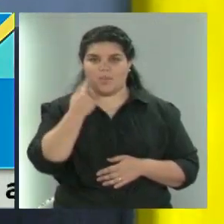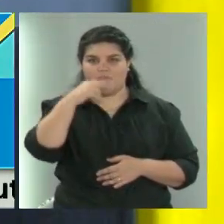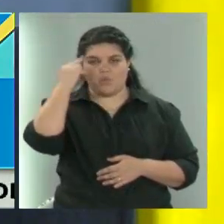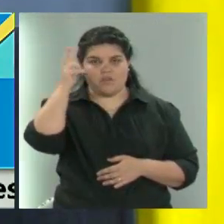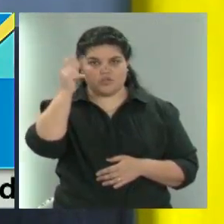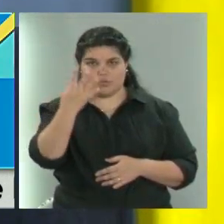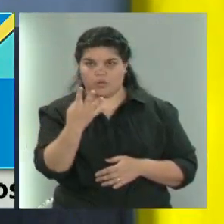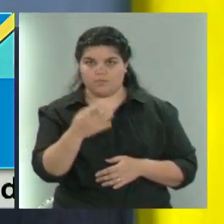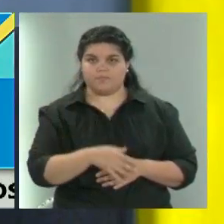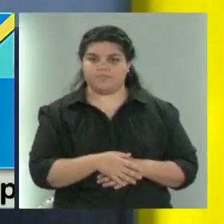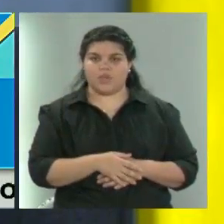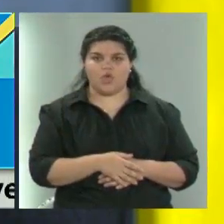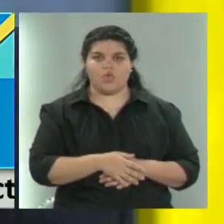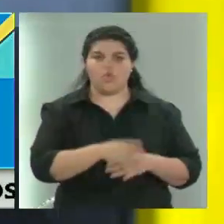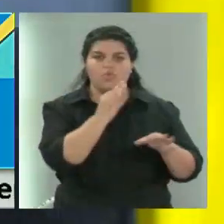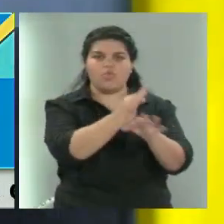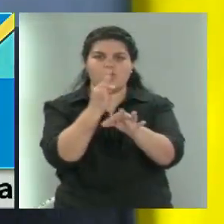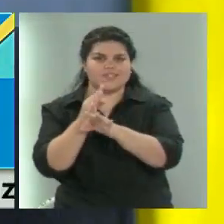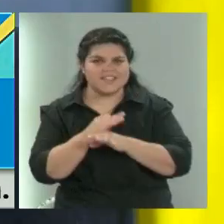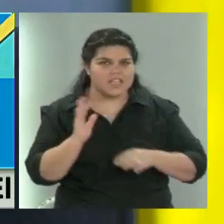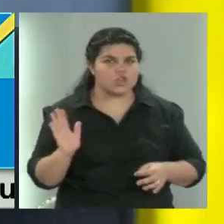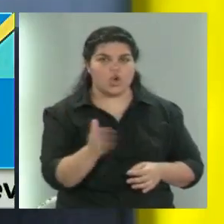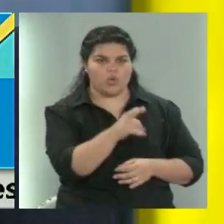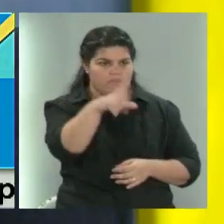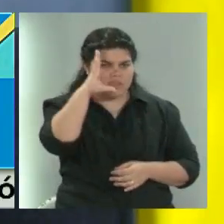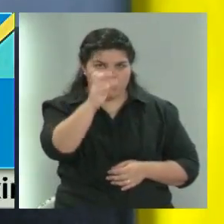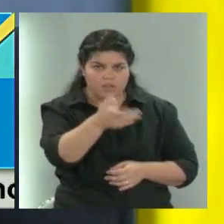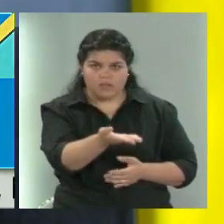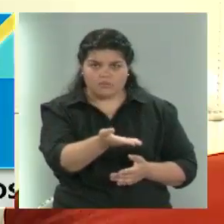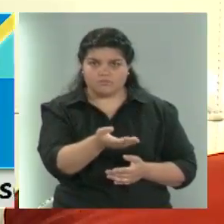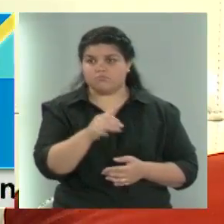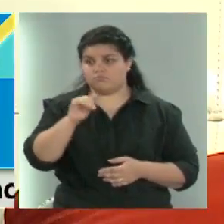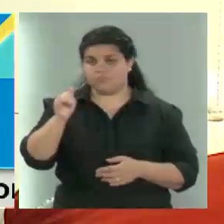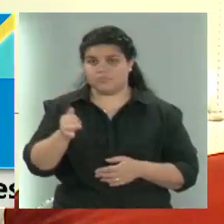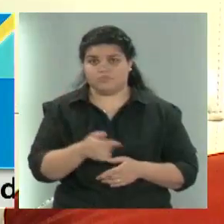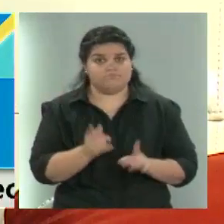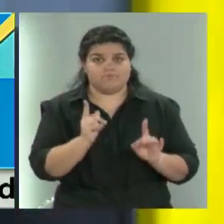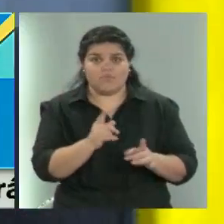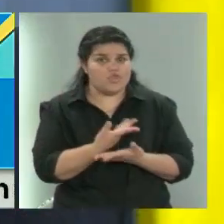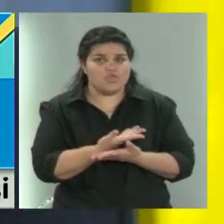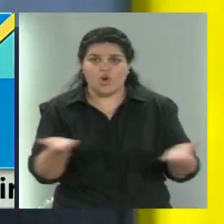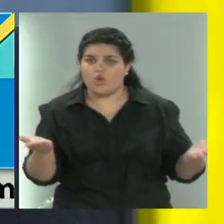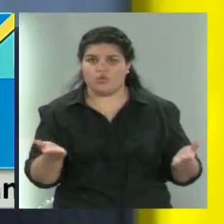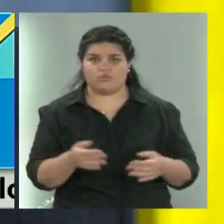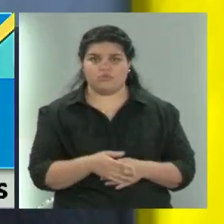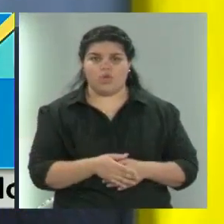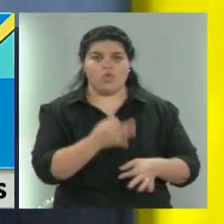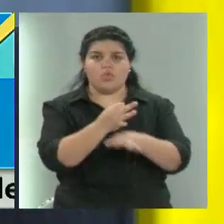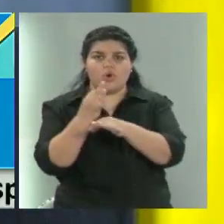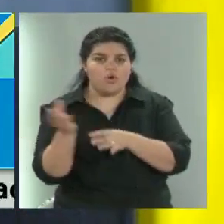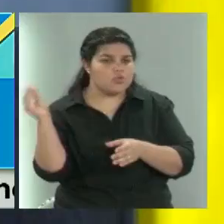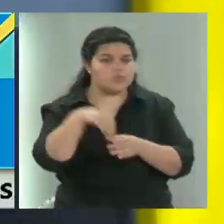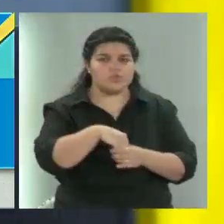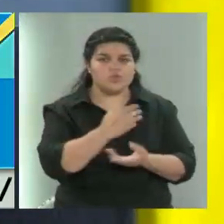participó toda la docencia. ¿Vos te acuerdas, Sí, Alejandro? seguro. Sí. Toda la docencia, absolutamente toda la docencia. Ese